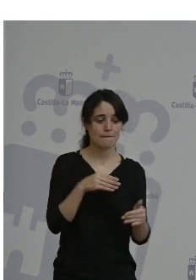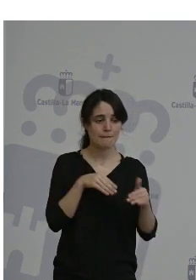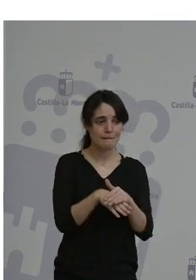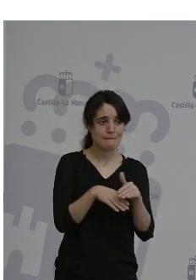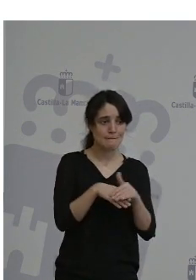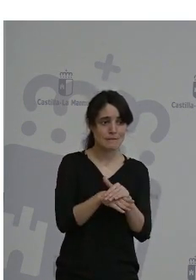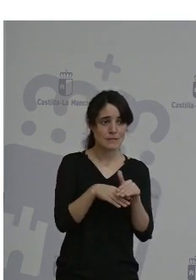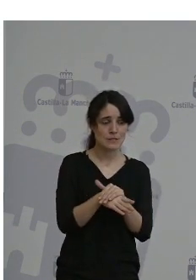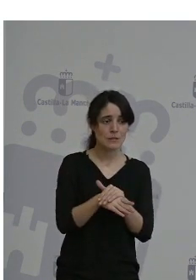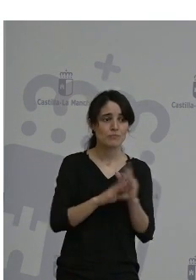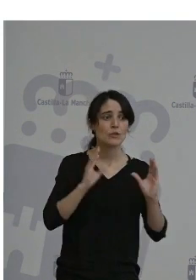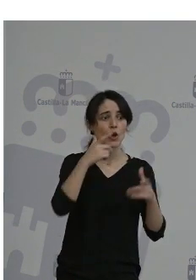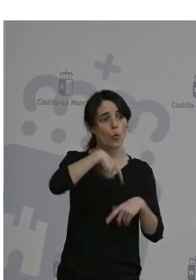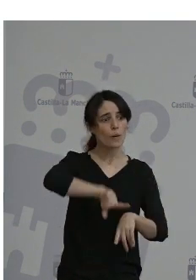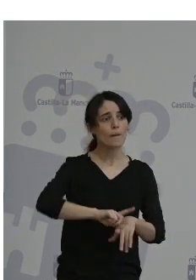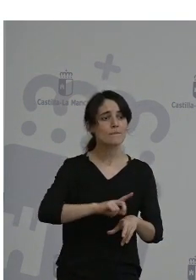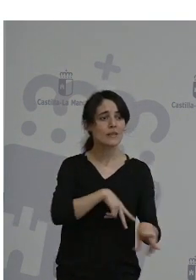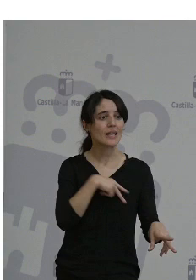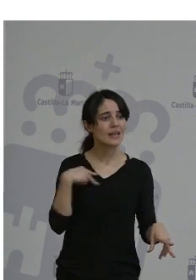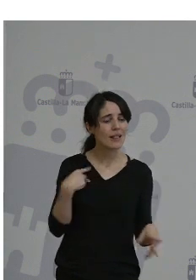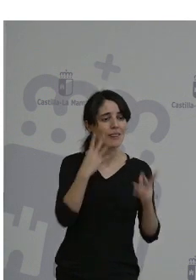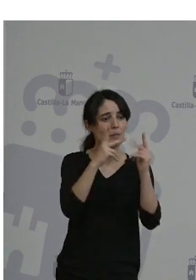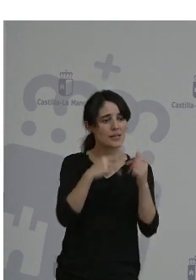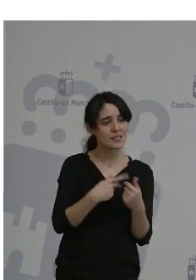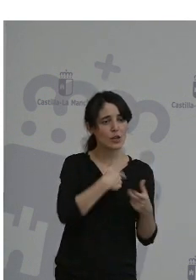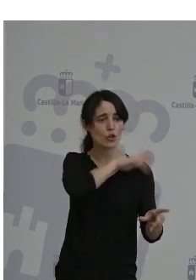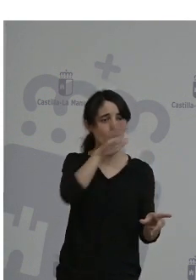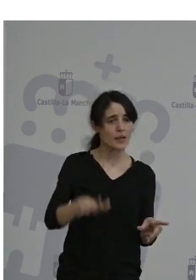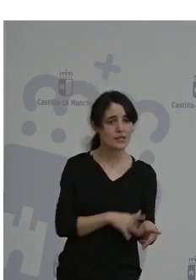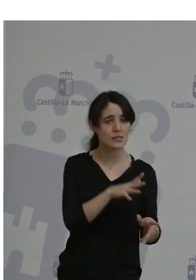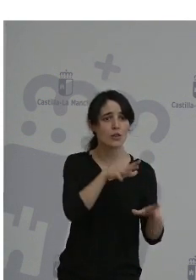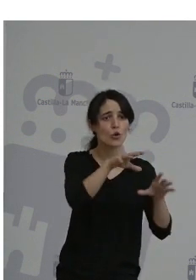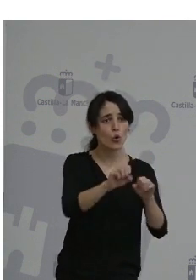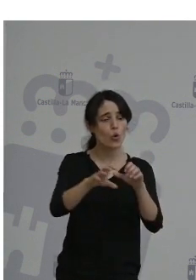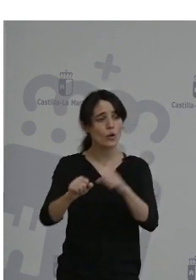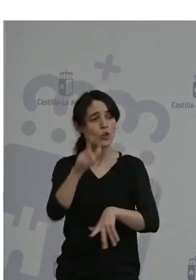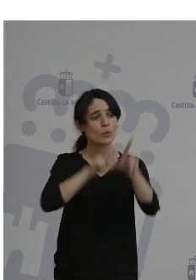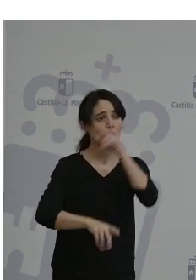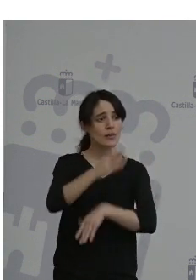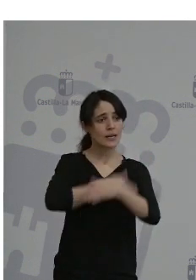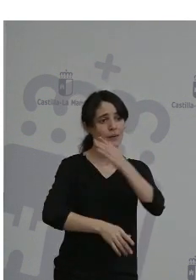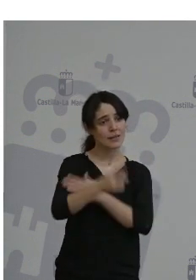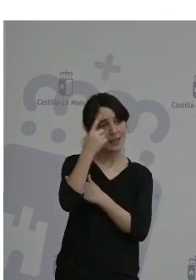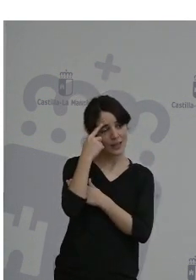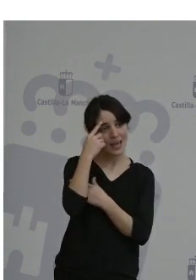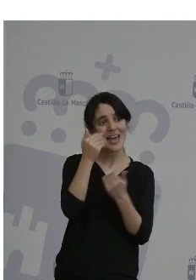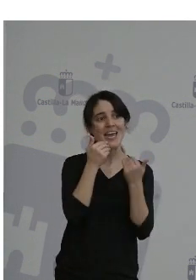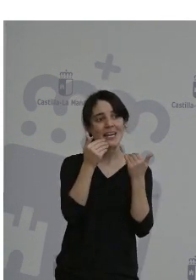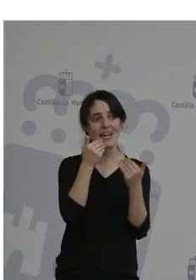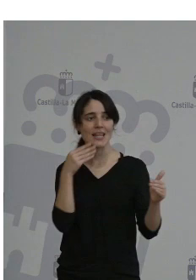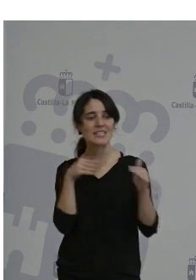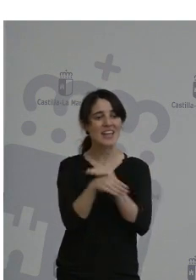Administración General del Estado la totalidad de las plazas para personas con discapacidad intelectual en el acceso por promoción interna.